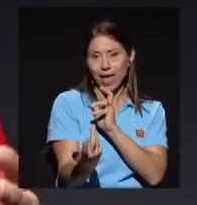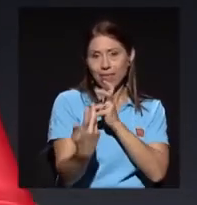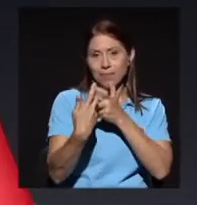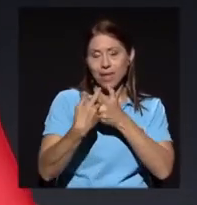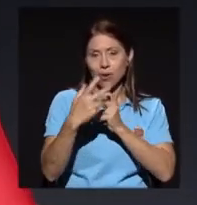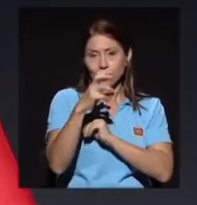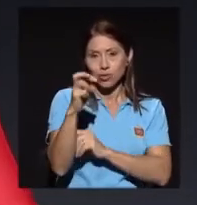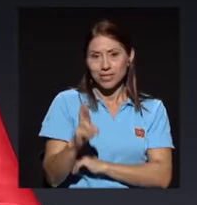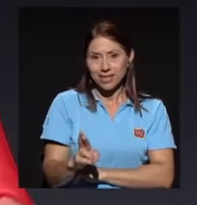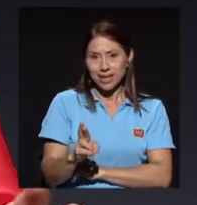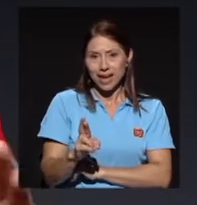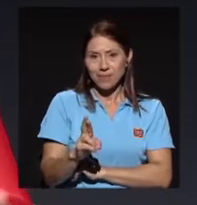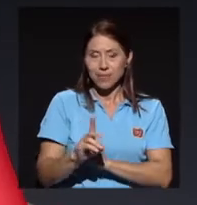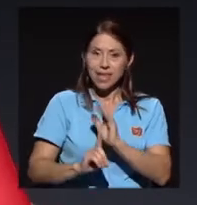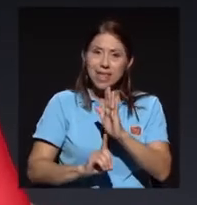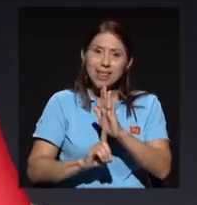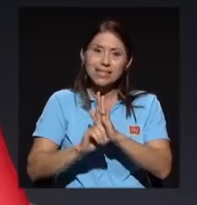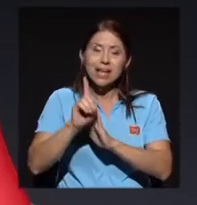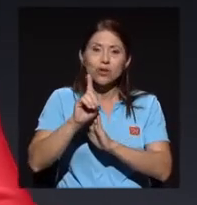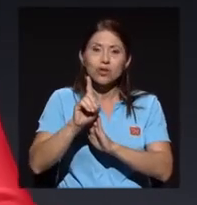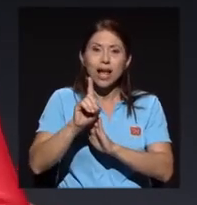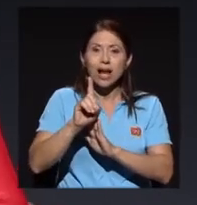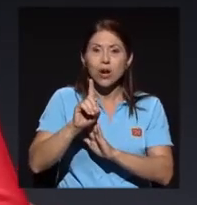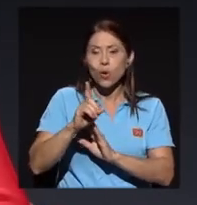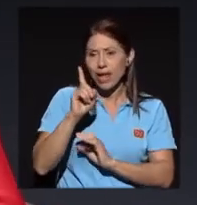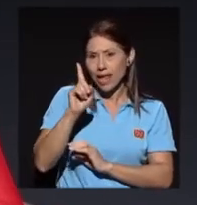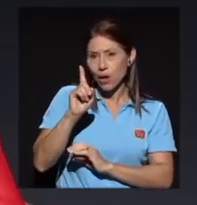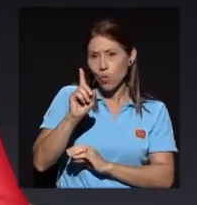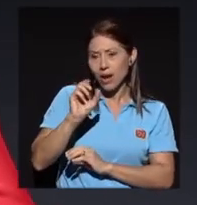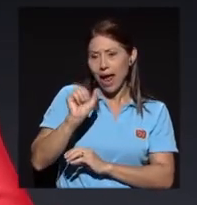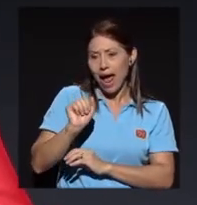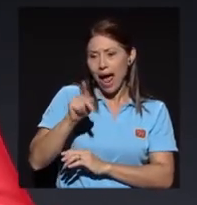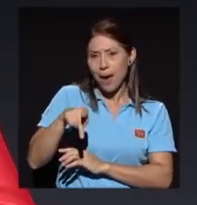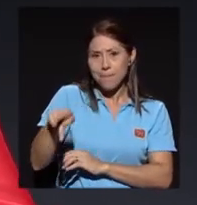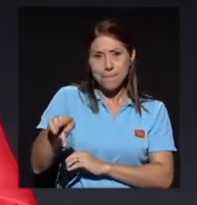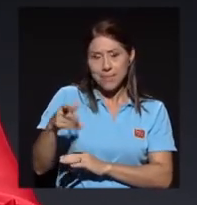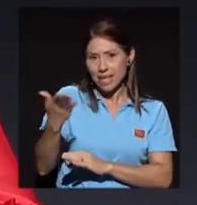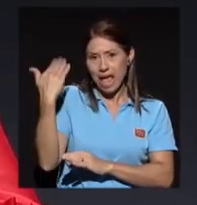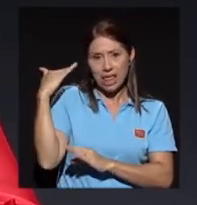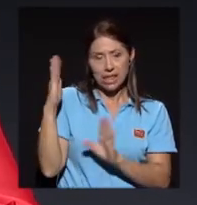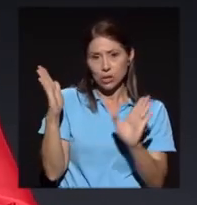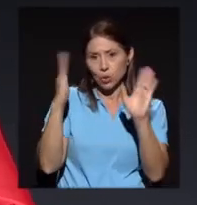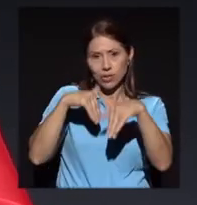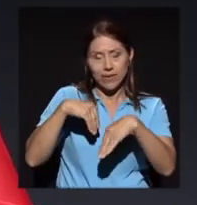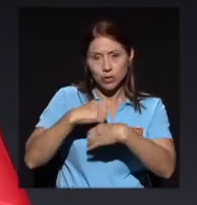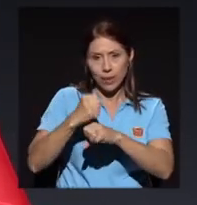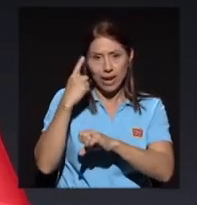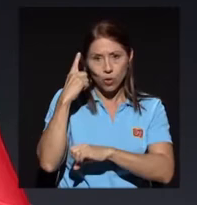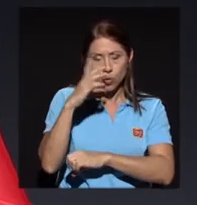en una aplicación que no se había hecho para Costa Rica, sí en otros países, sobre